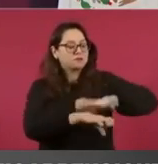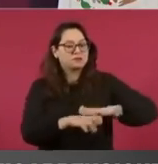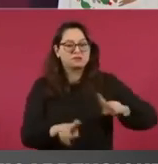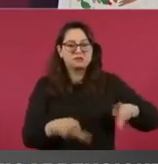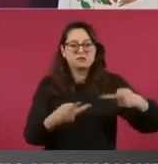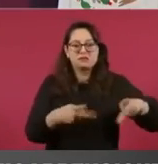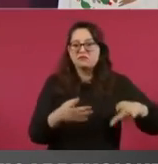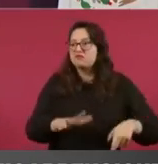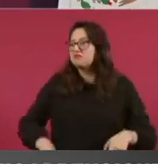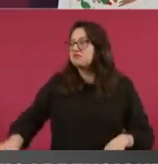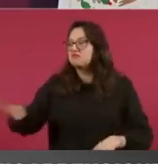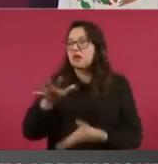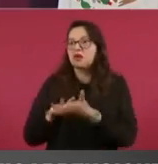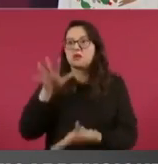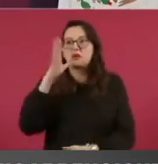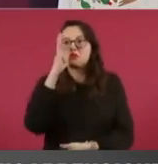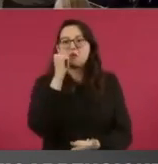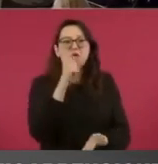nada.